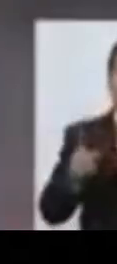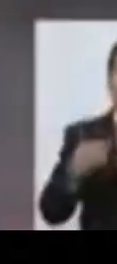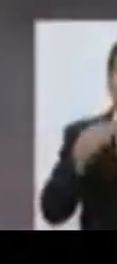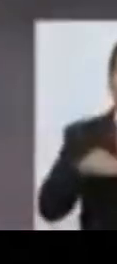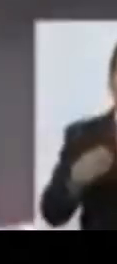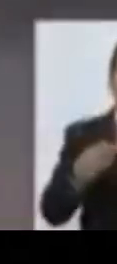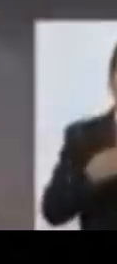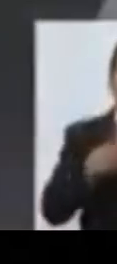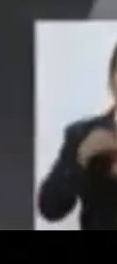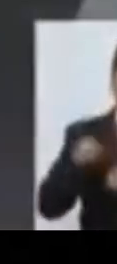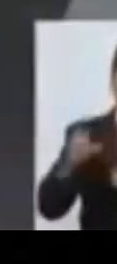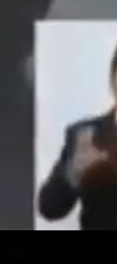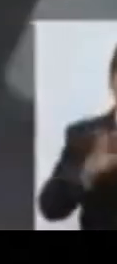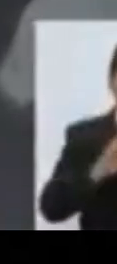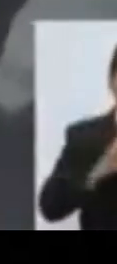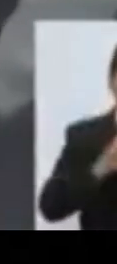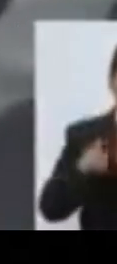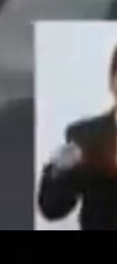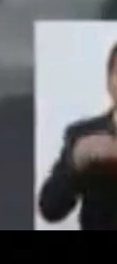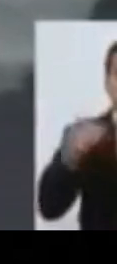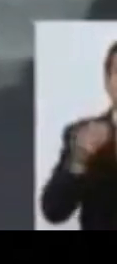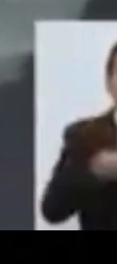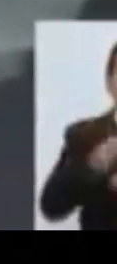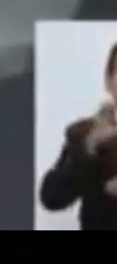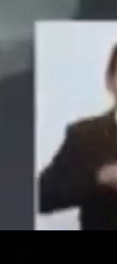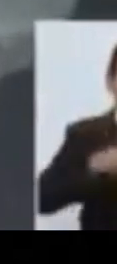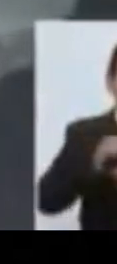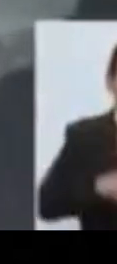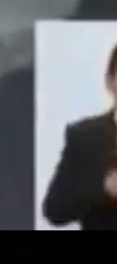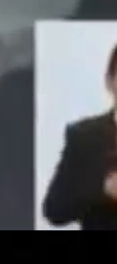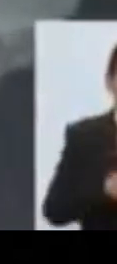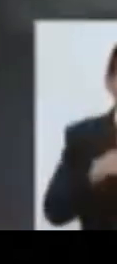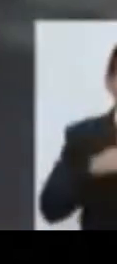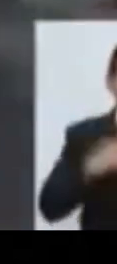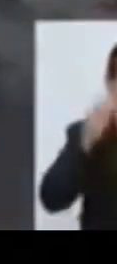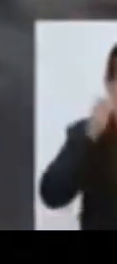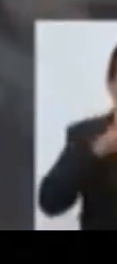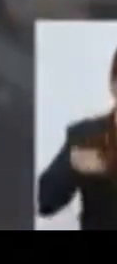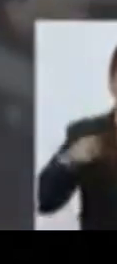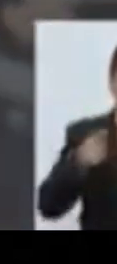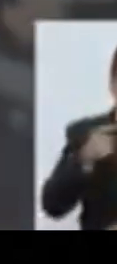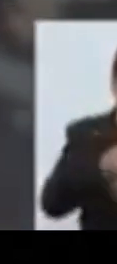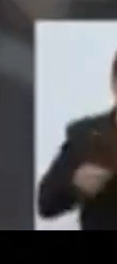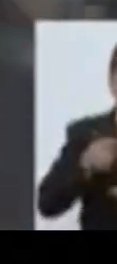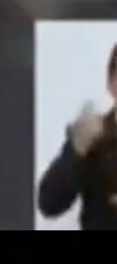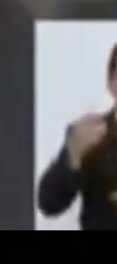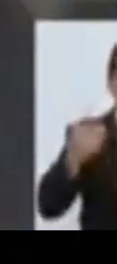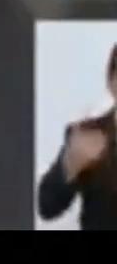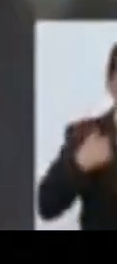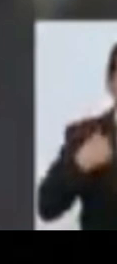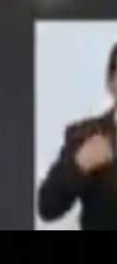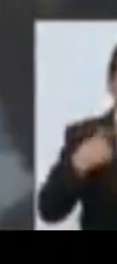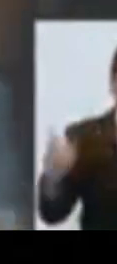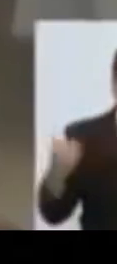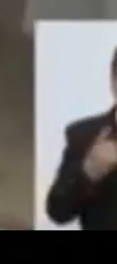cooperativa para que empiecen a sacar plata. Yo que sepa, siempre todos esos trámites han sido, tenían que